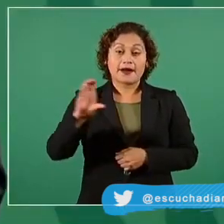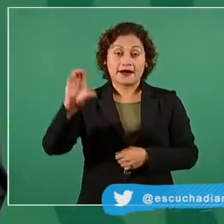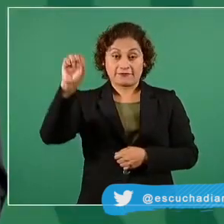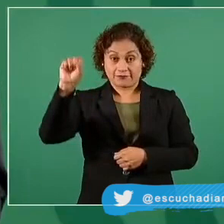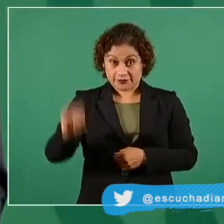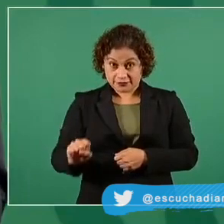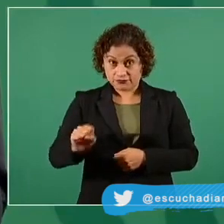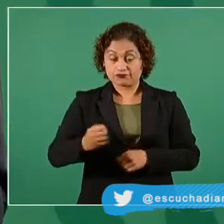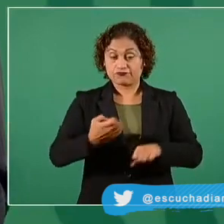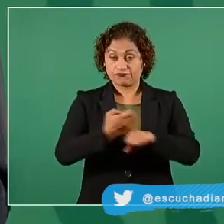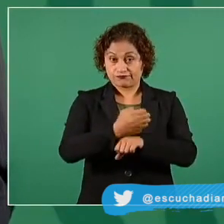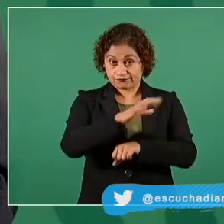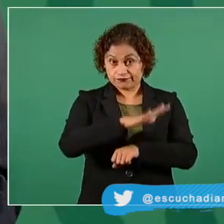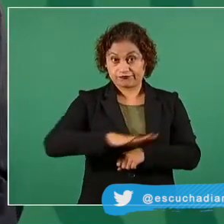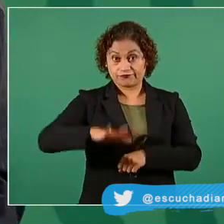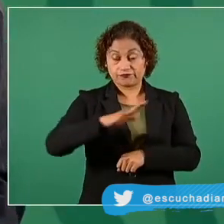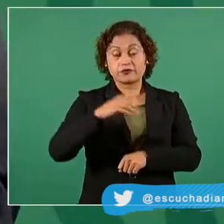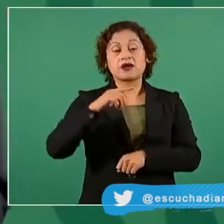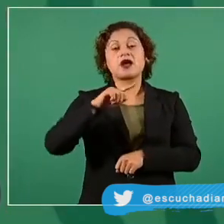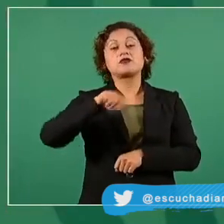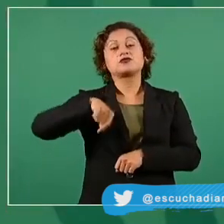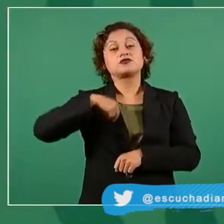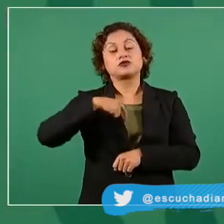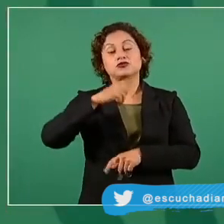Sur, mañana.